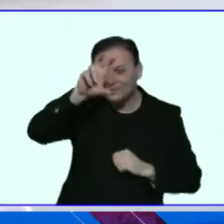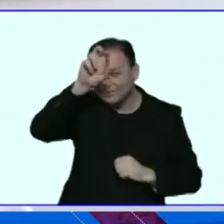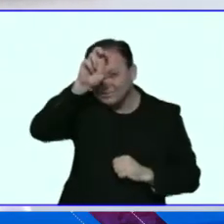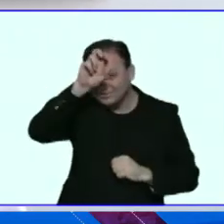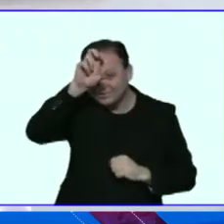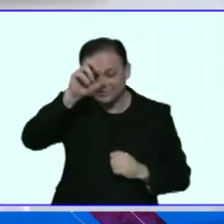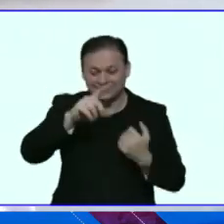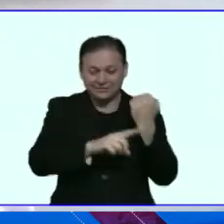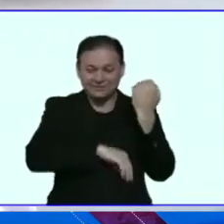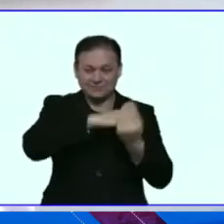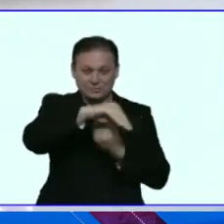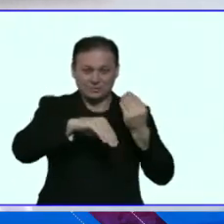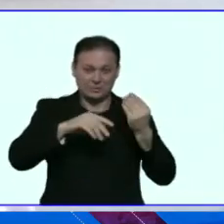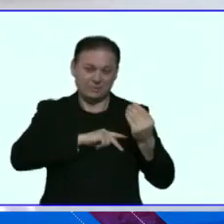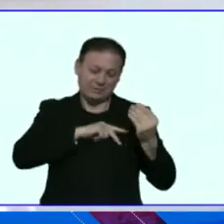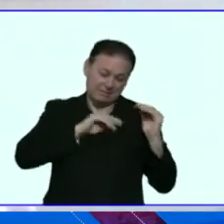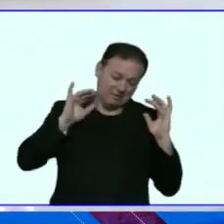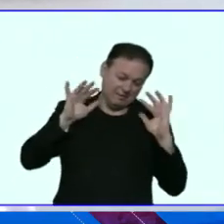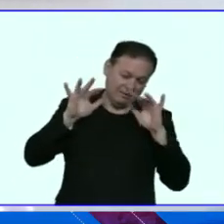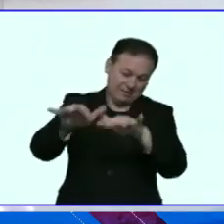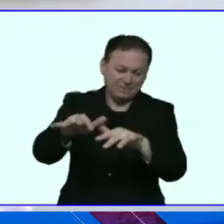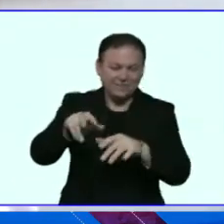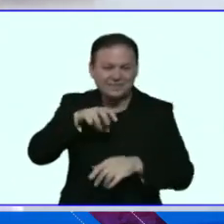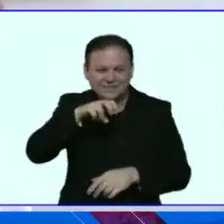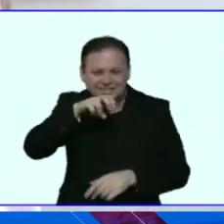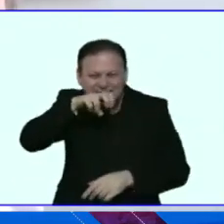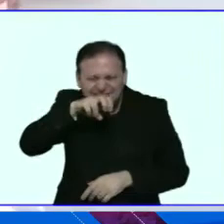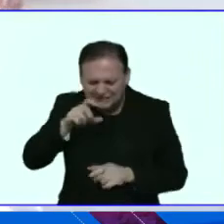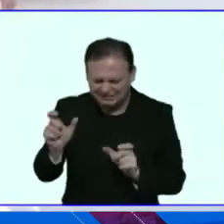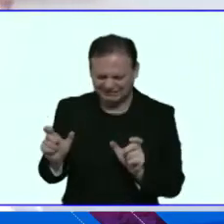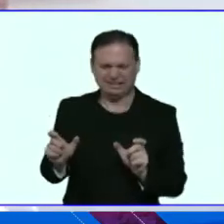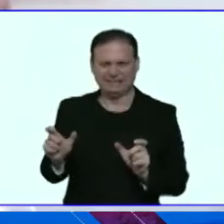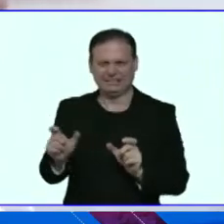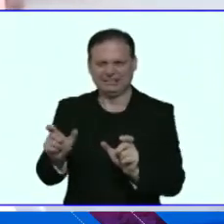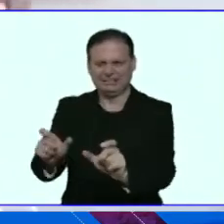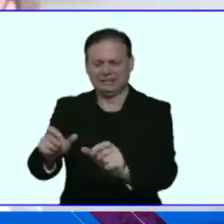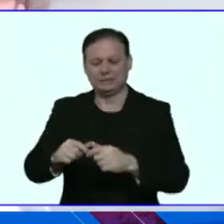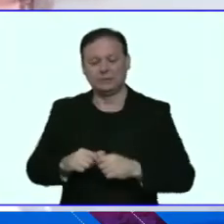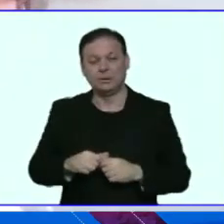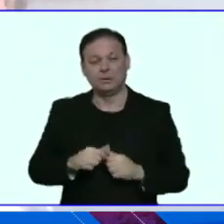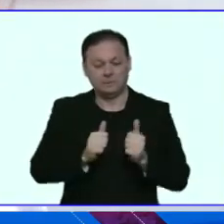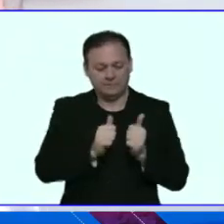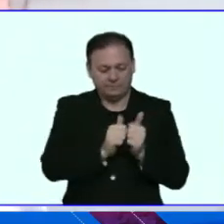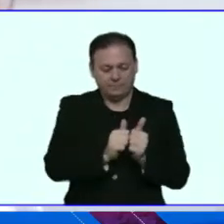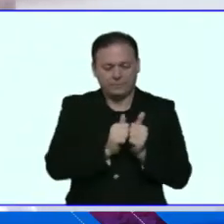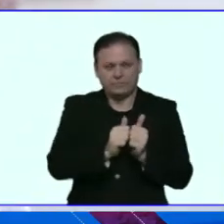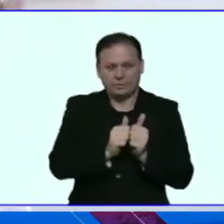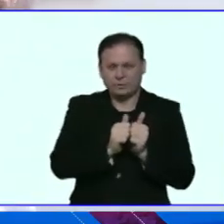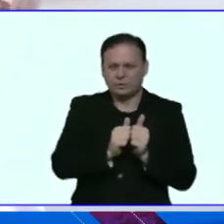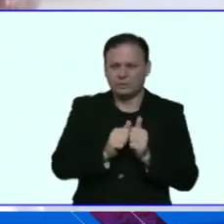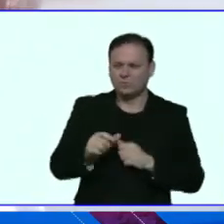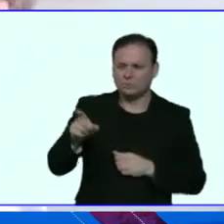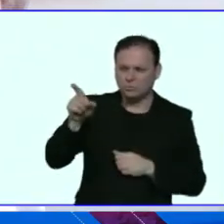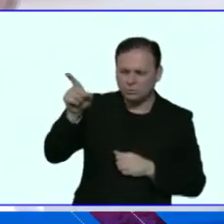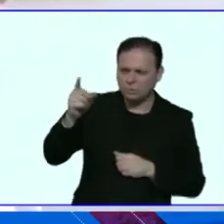y que es insostenible esto. Es muy llamativo. Incluso mis compañeros me decían, Jesús, ¿no será que porque vos sos el presidente del